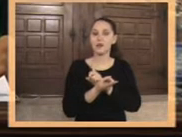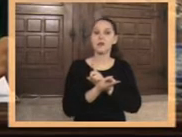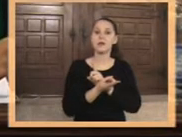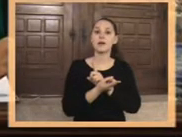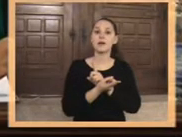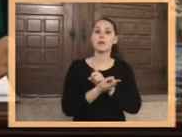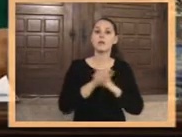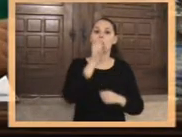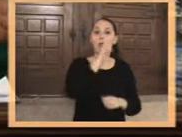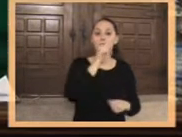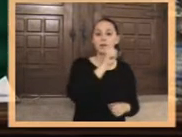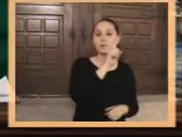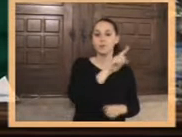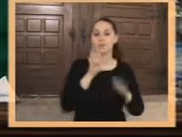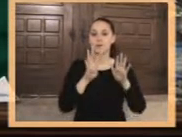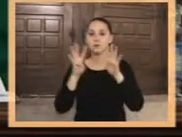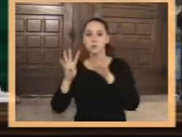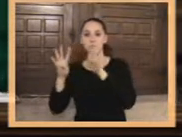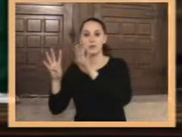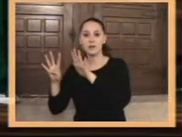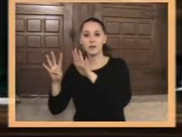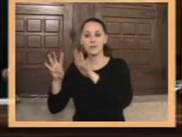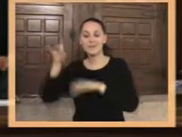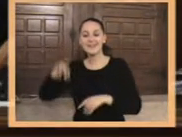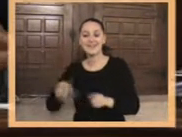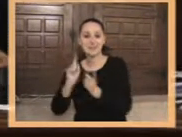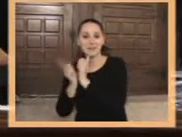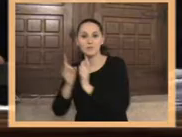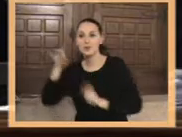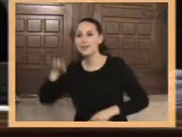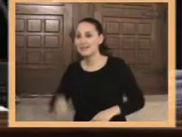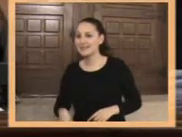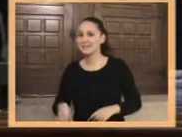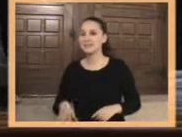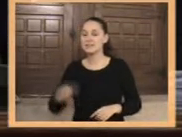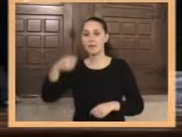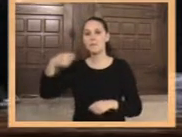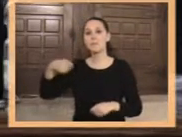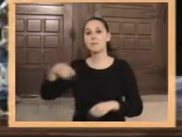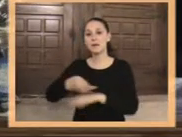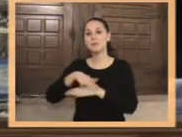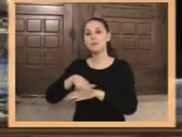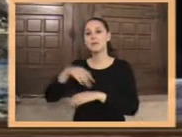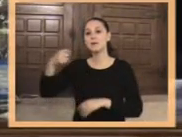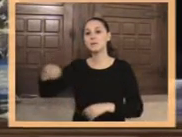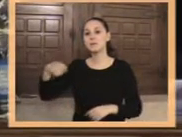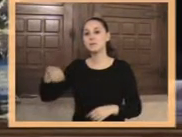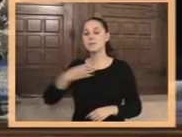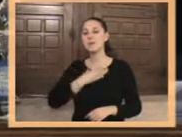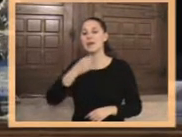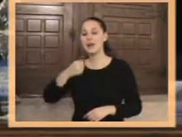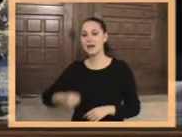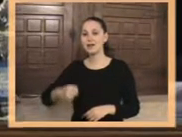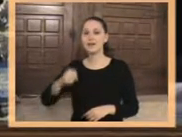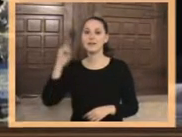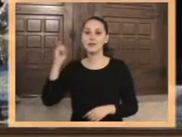presente, que valientemente además transformó el mercado tradicional, sacándolo del casco histórico, llevándolo a otra zona, cosa